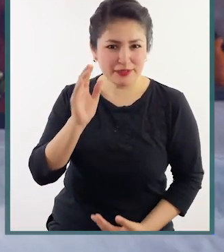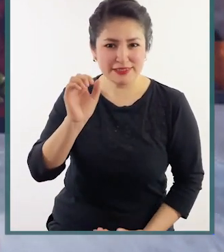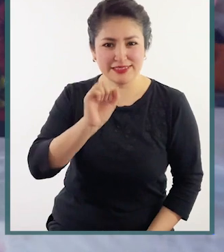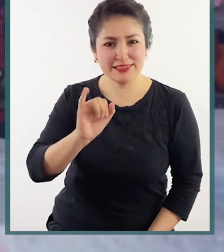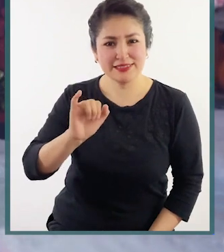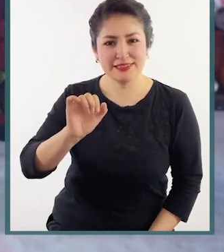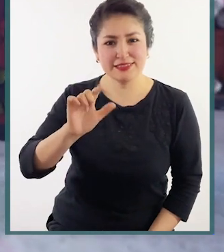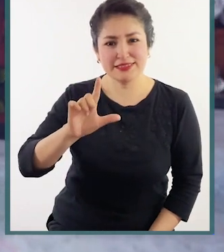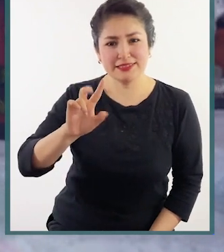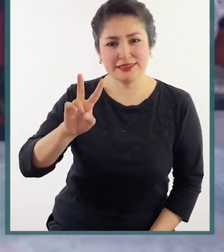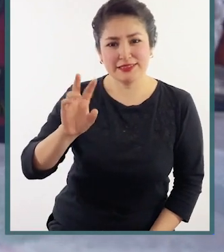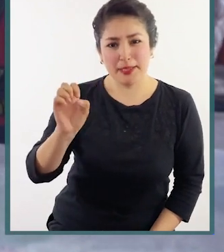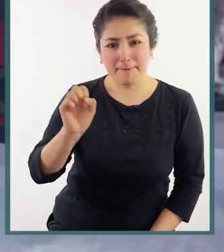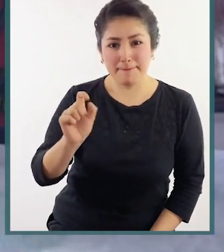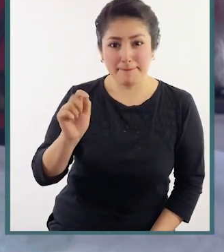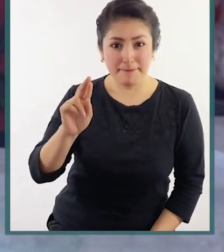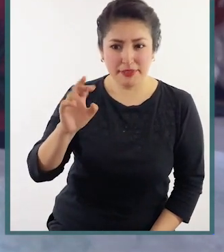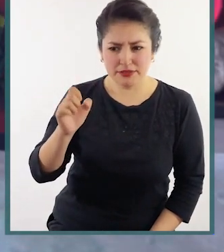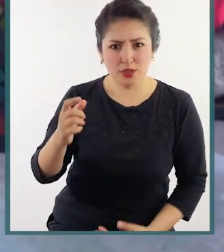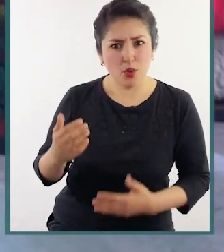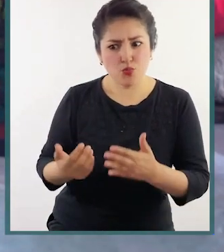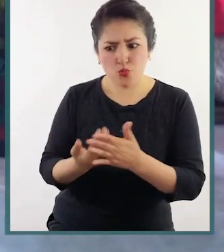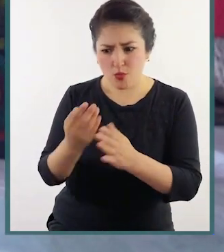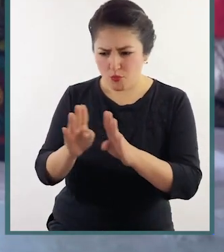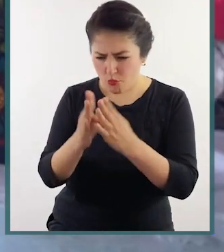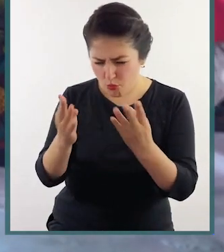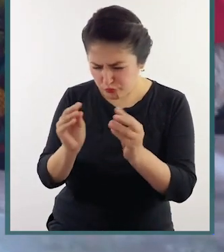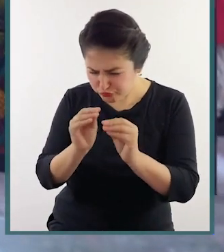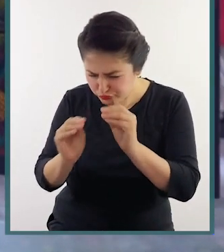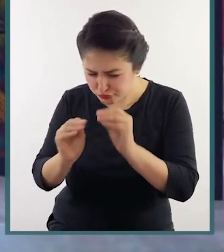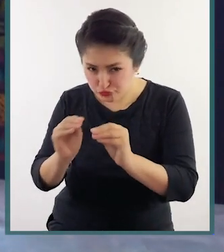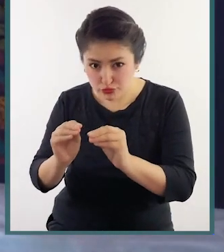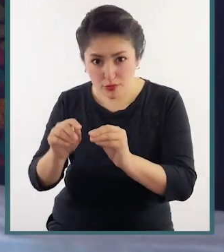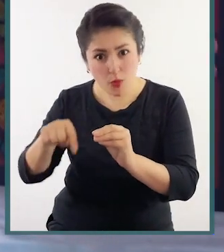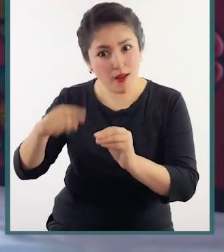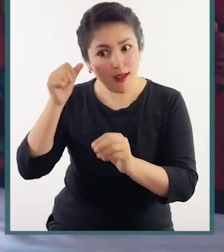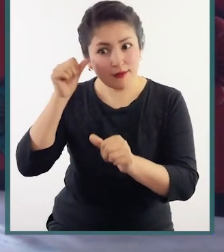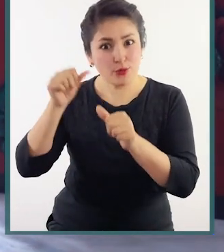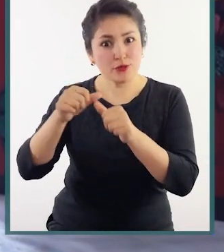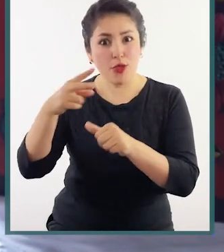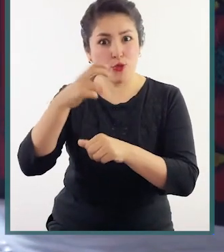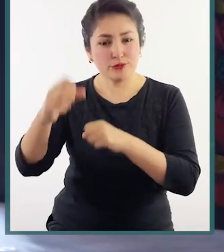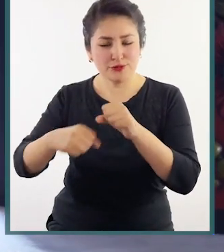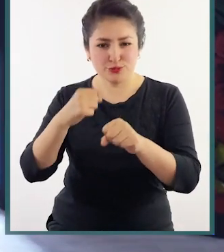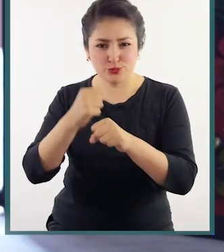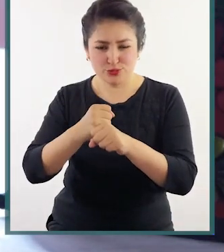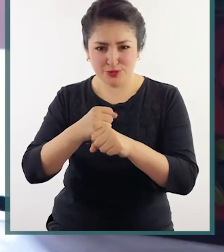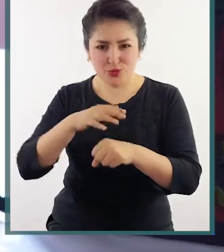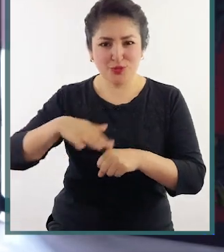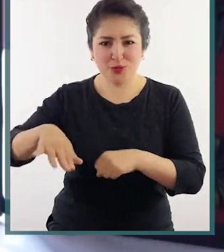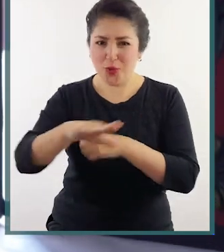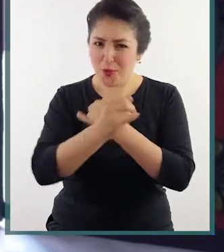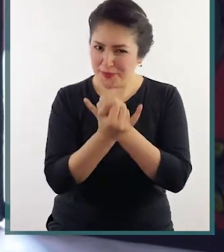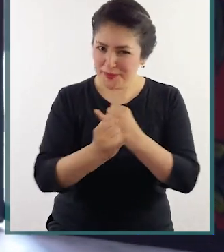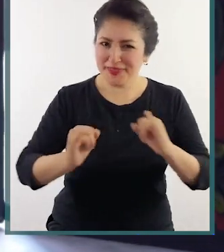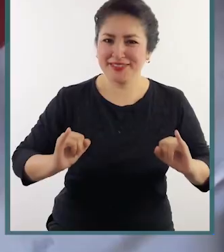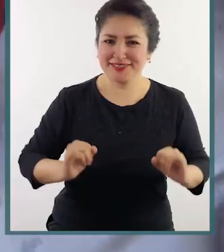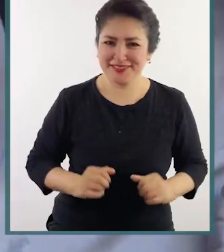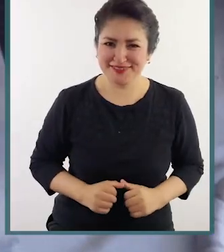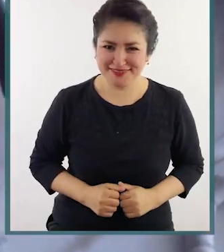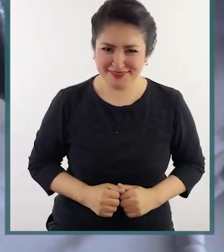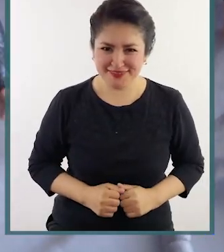bien el maestro Silvestre, quien está preparando un retablo especial por los 200 años de la consolidación de nuestra